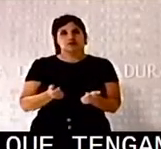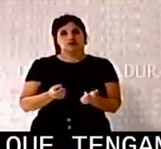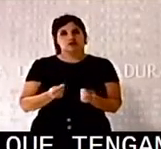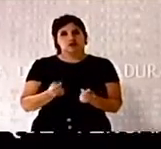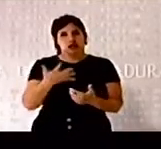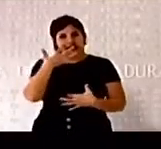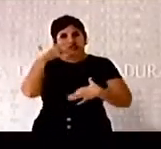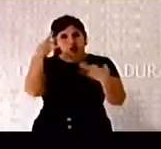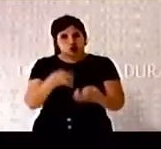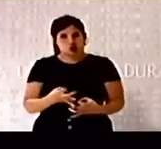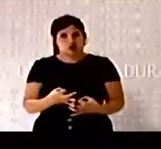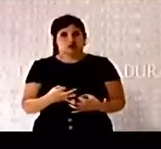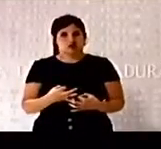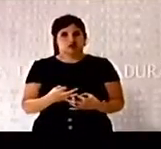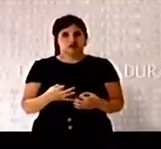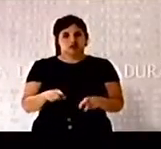seguro para que podamos